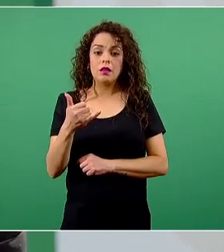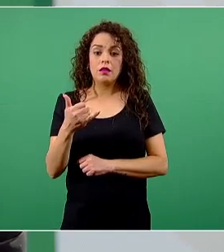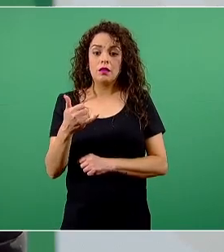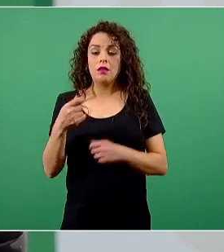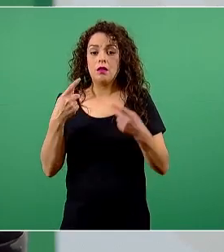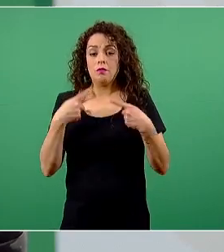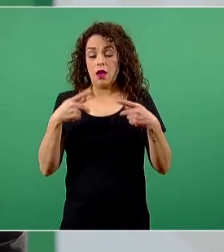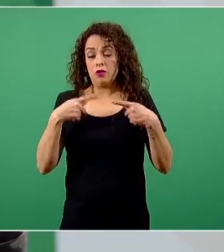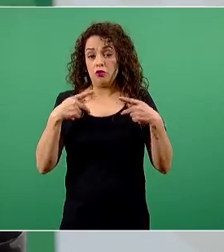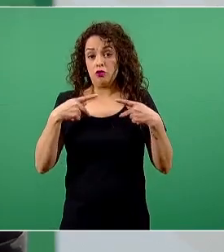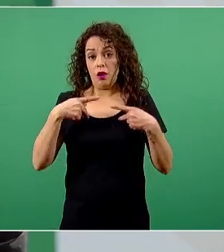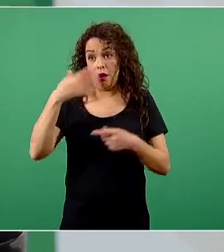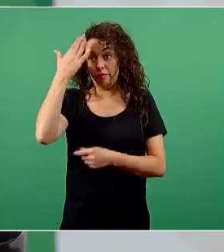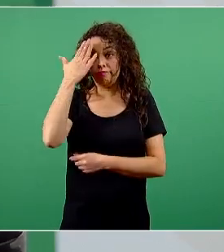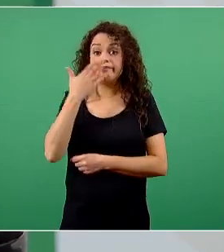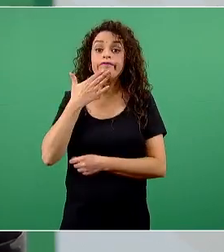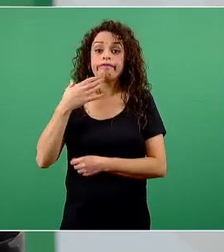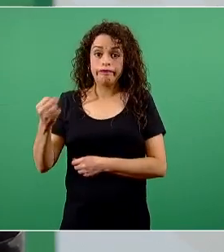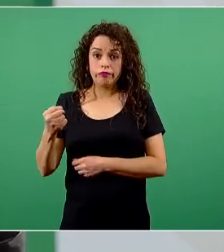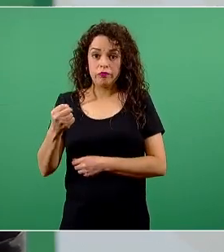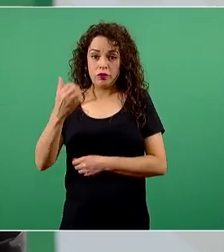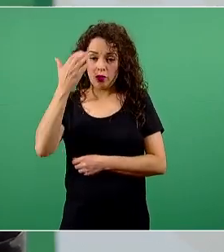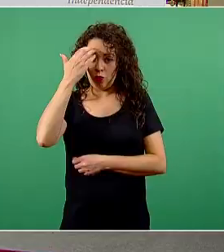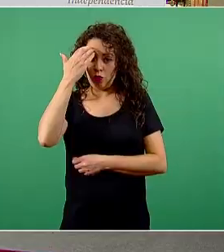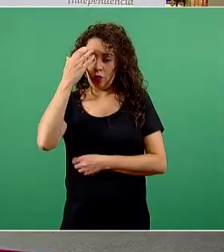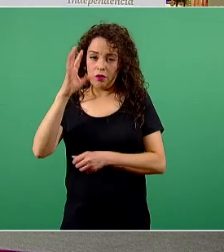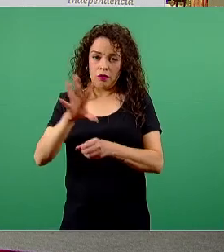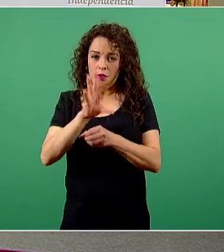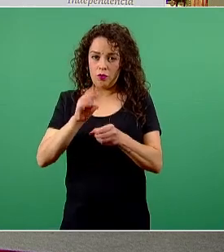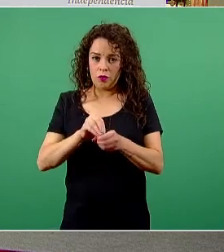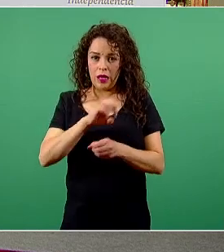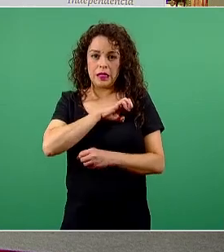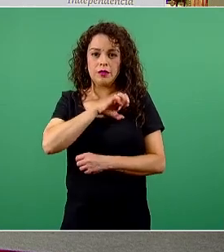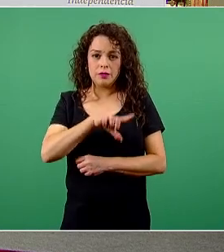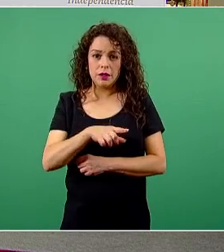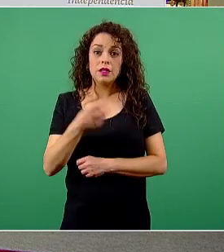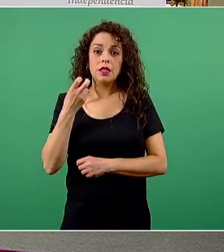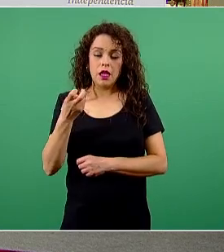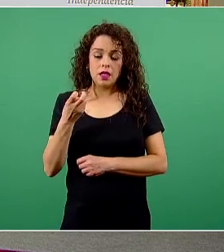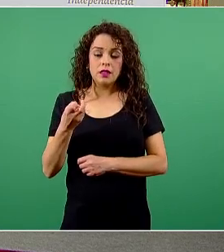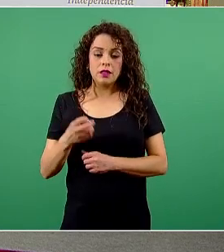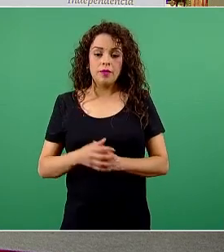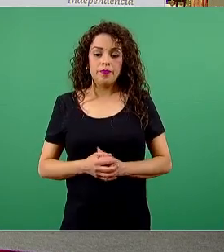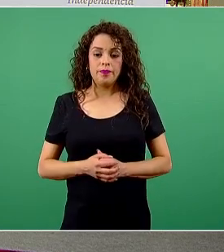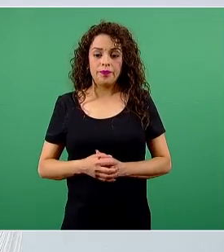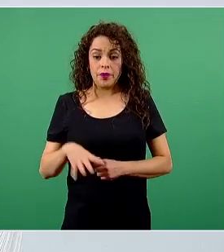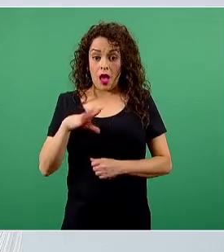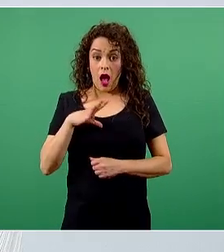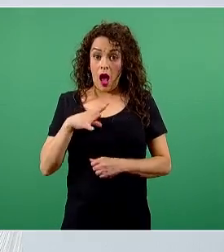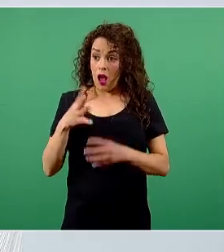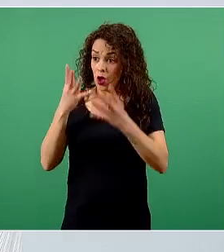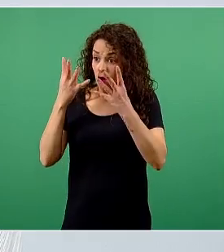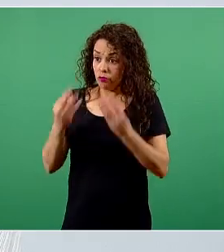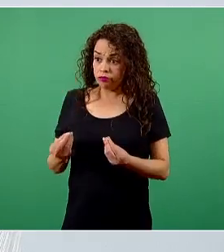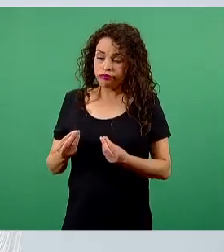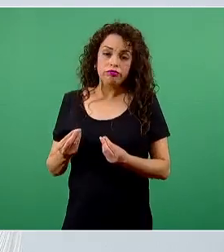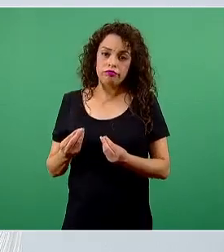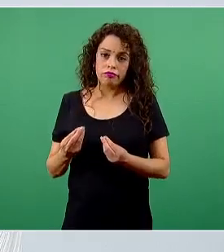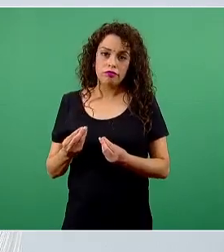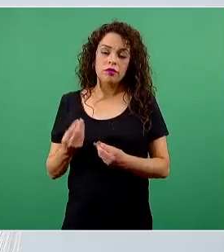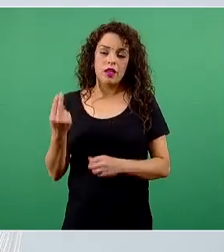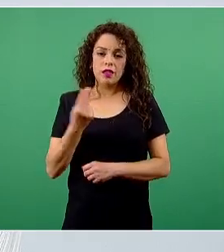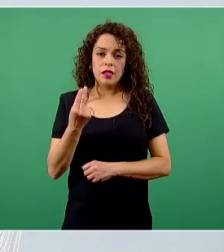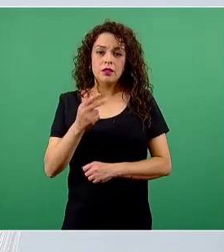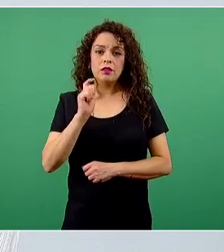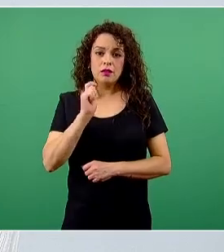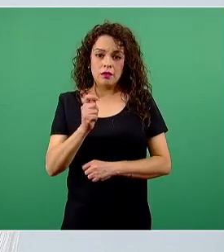técnicamente especializado, que no necesariamente se encuentra disponible o en abundancia, dado el equipamiento que se requiere,